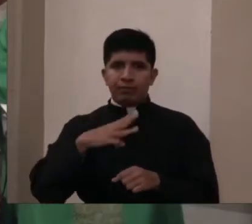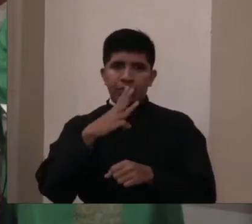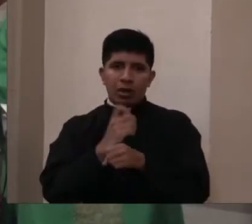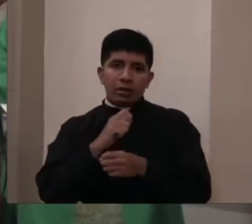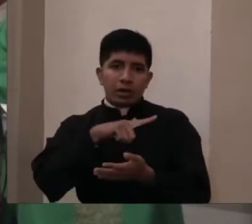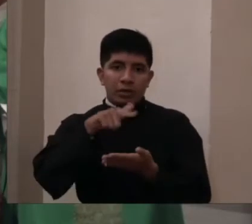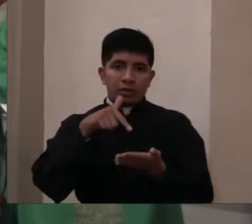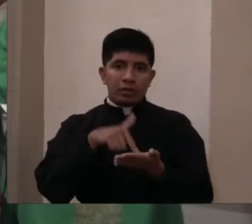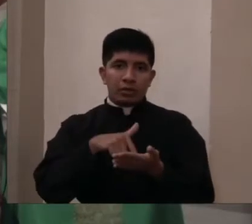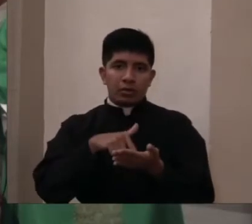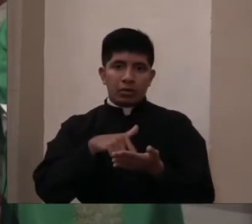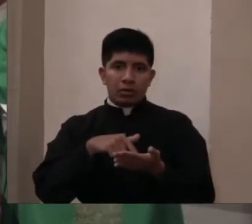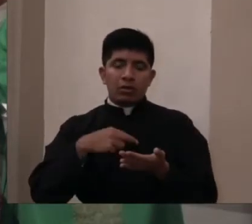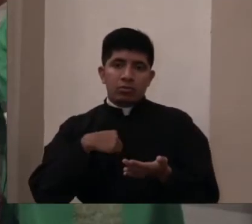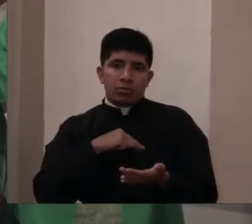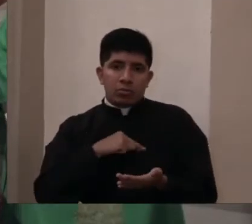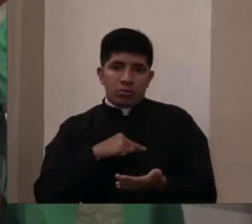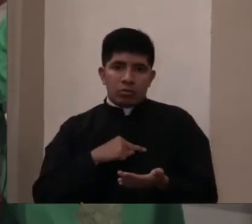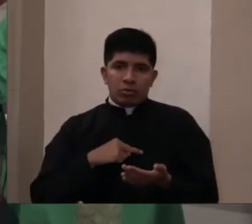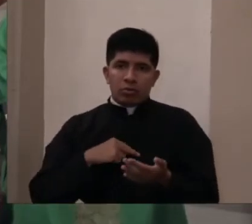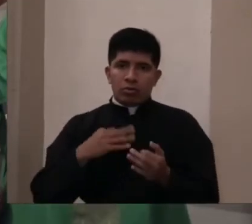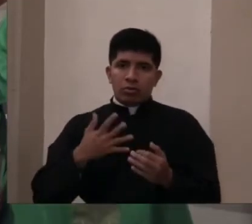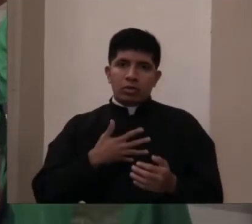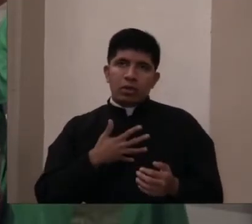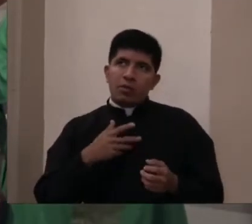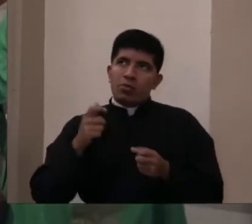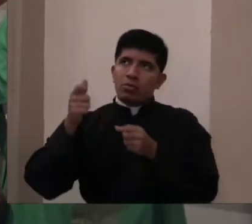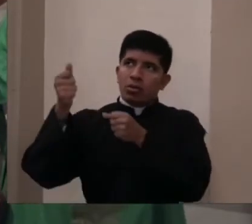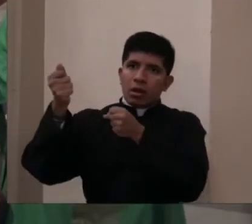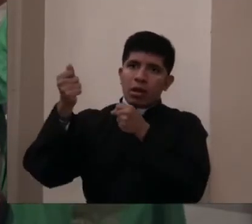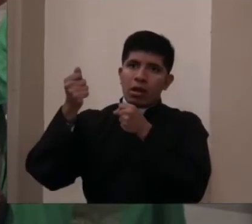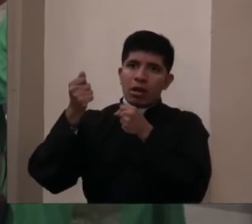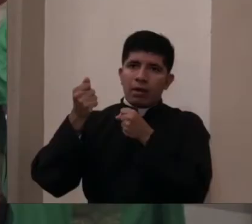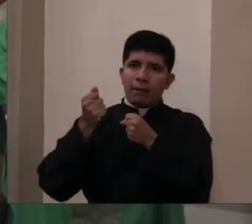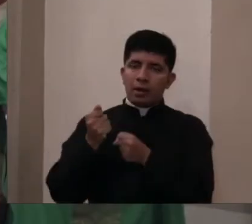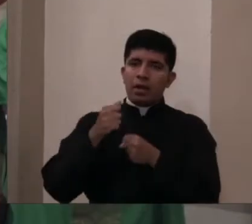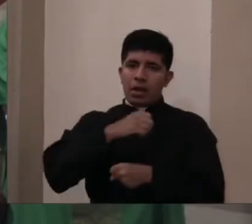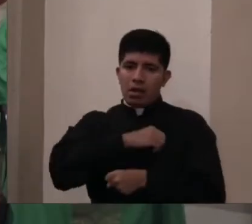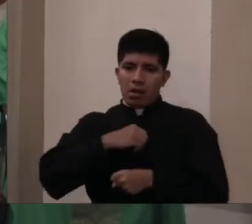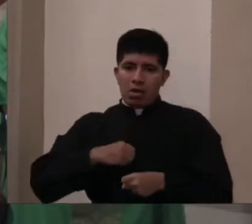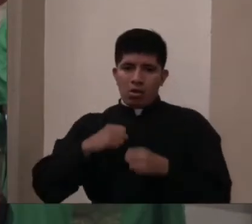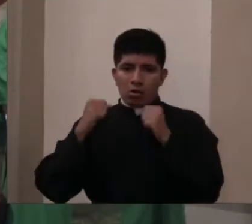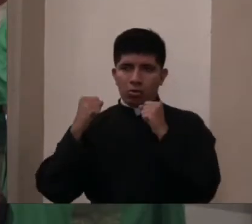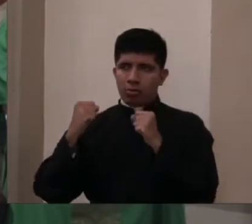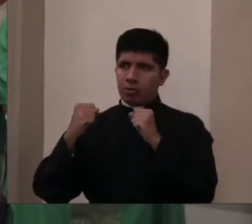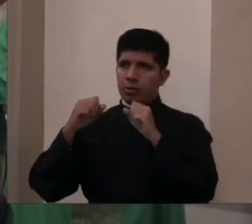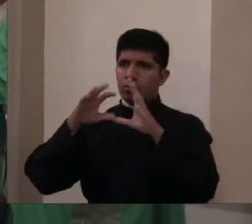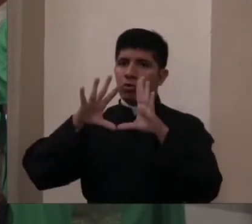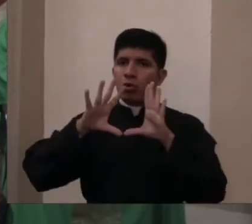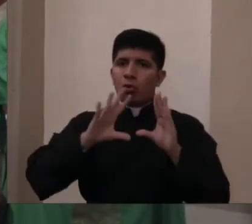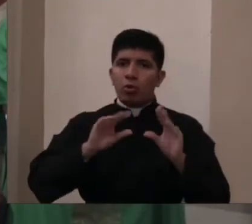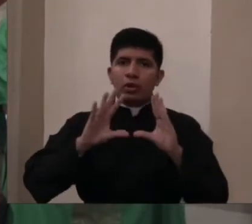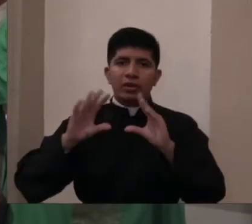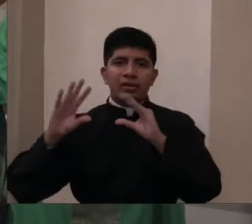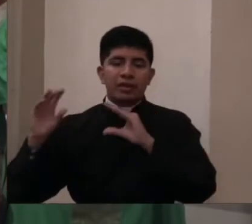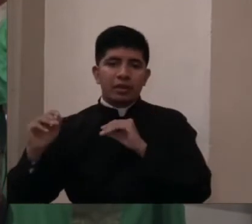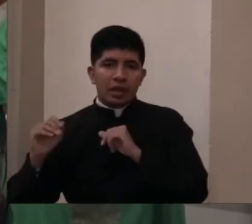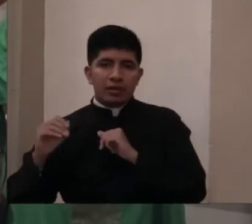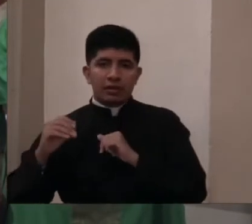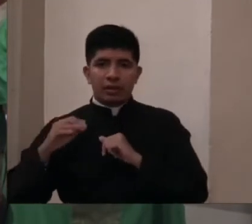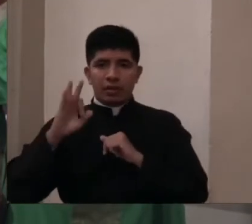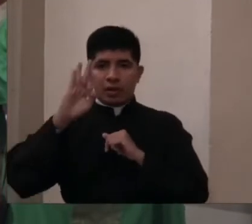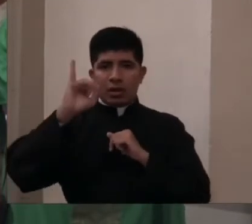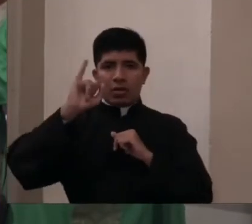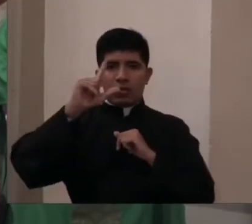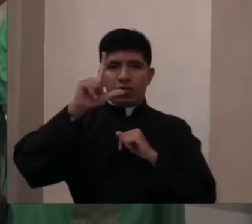nosotros tenemos ese riesgo. Y aquí cabe una enseñanza de la filosofía clásica. Un señor que